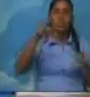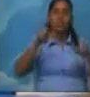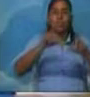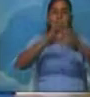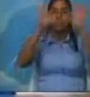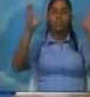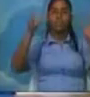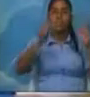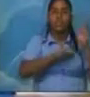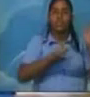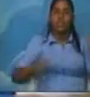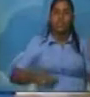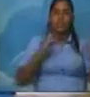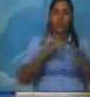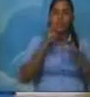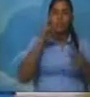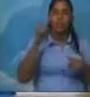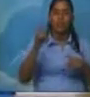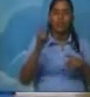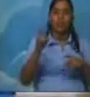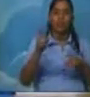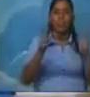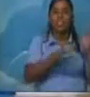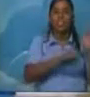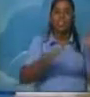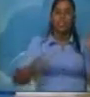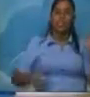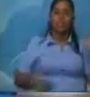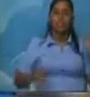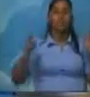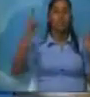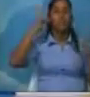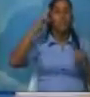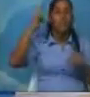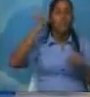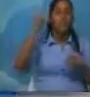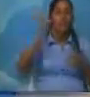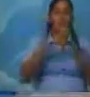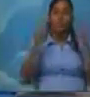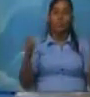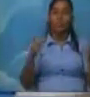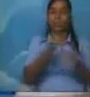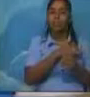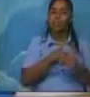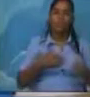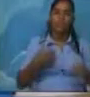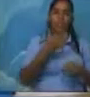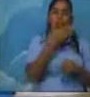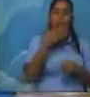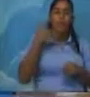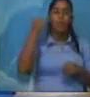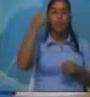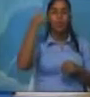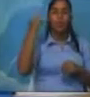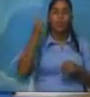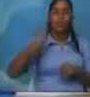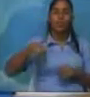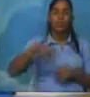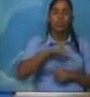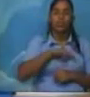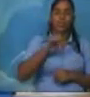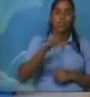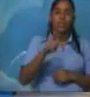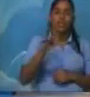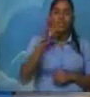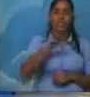que el señor reprenda al am el señor se la sabe toda y él quiere lo mejor para nosotros él